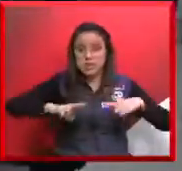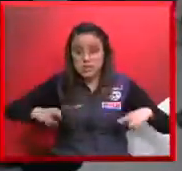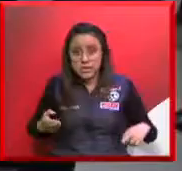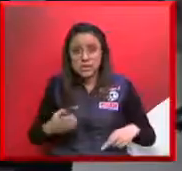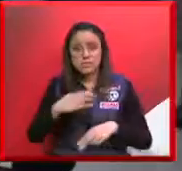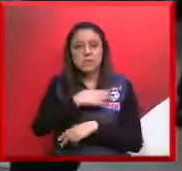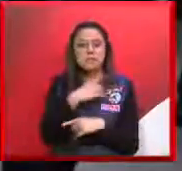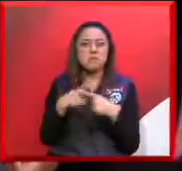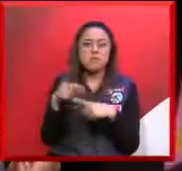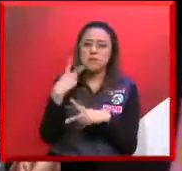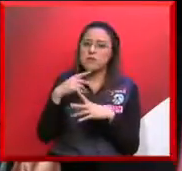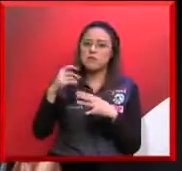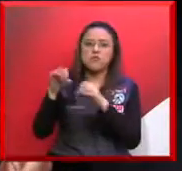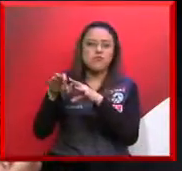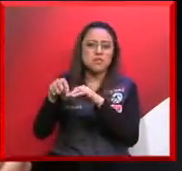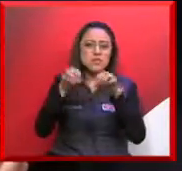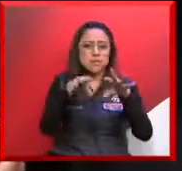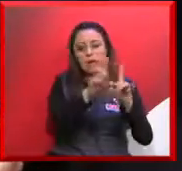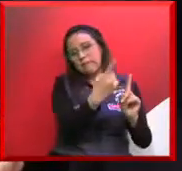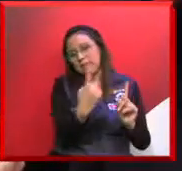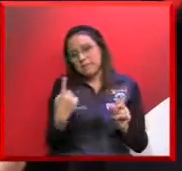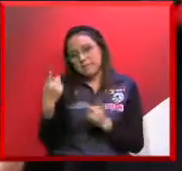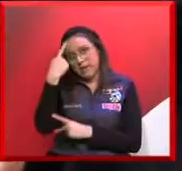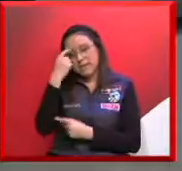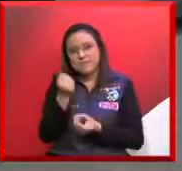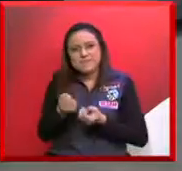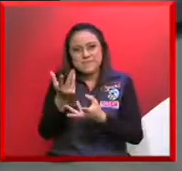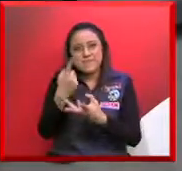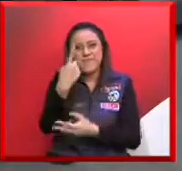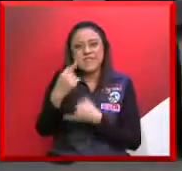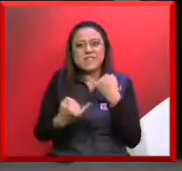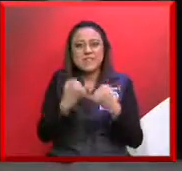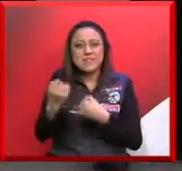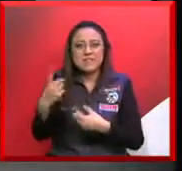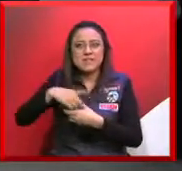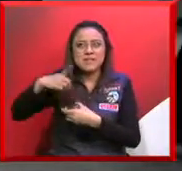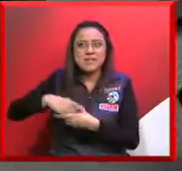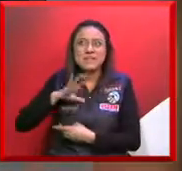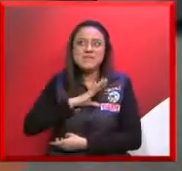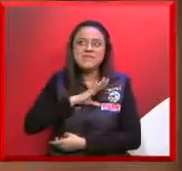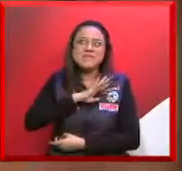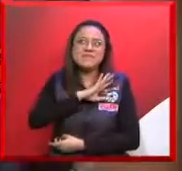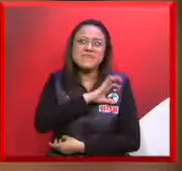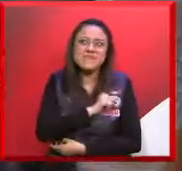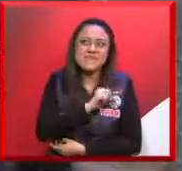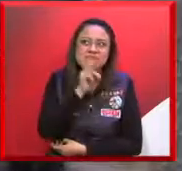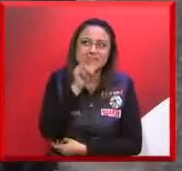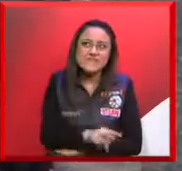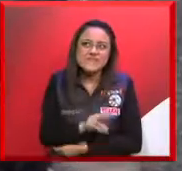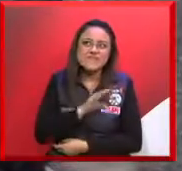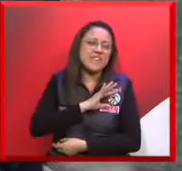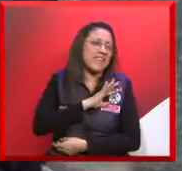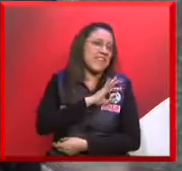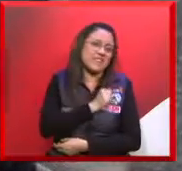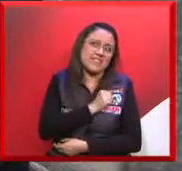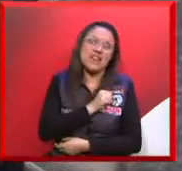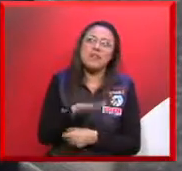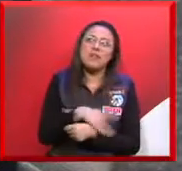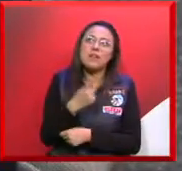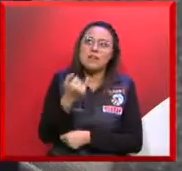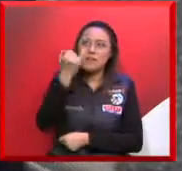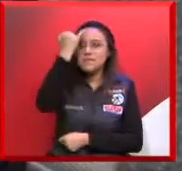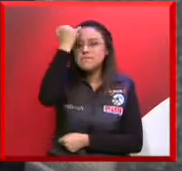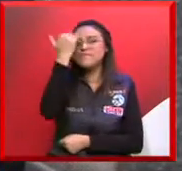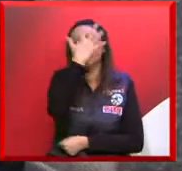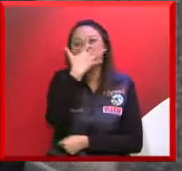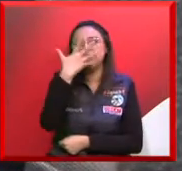dirección salieron de sus oficinas con un solo objetivo, donar un juguete. Me encanta, la verdad que es una iniciativa muy bonita,